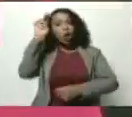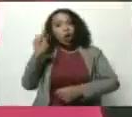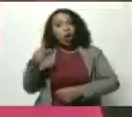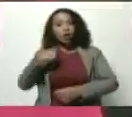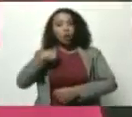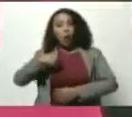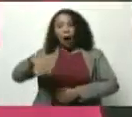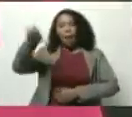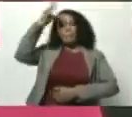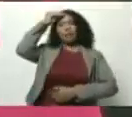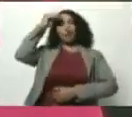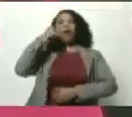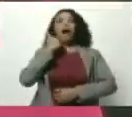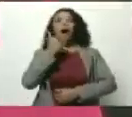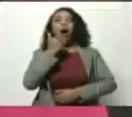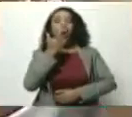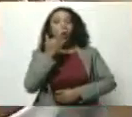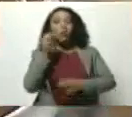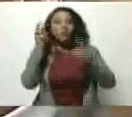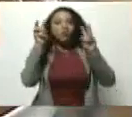aprendo algo nuevo